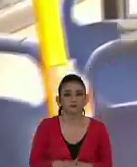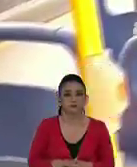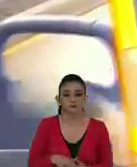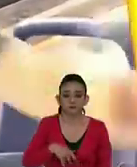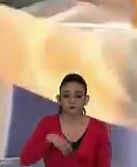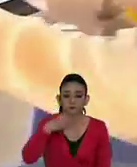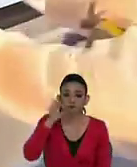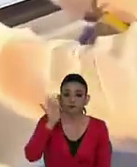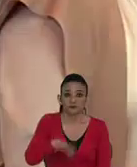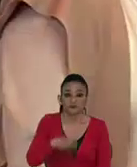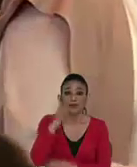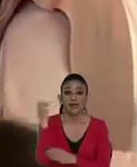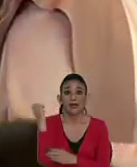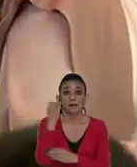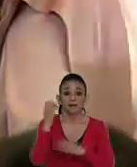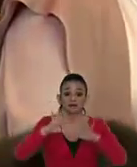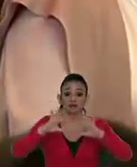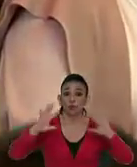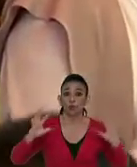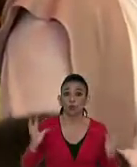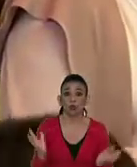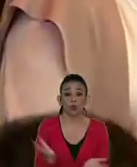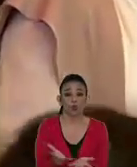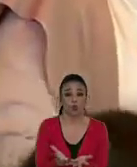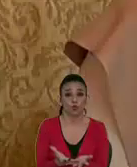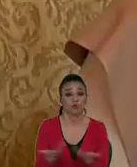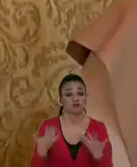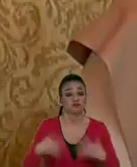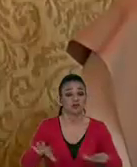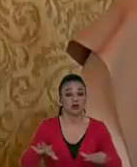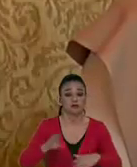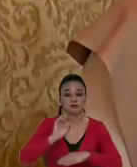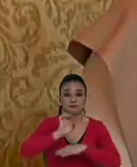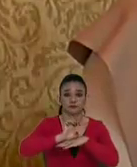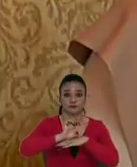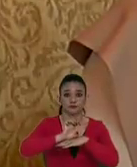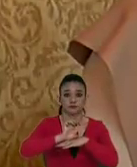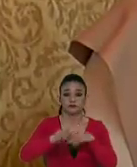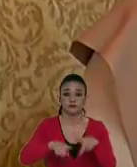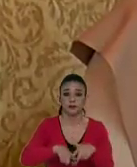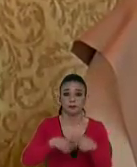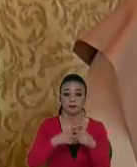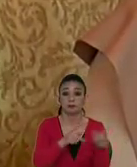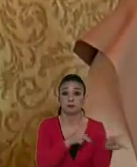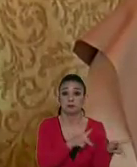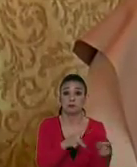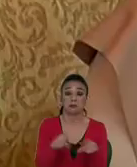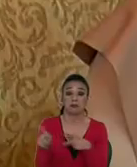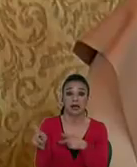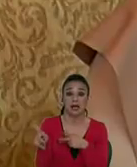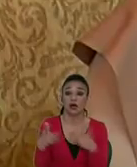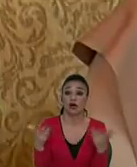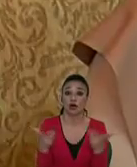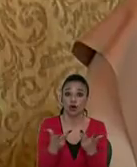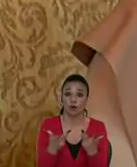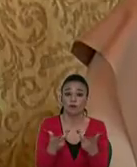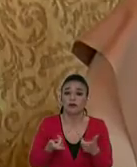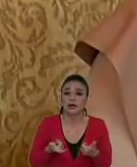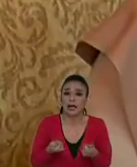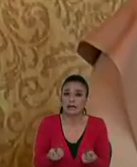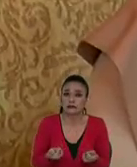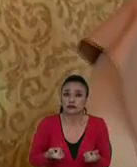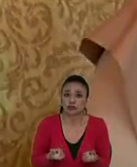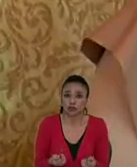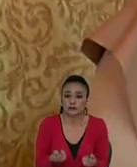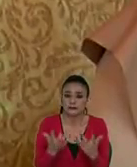emergencia intercontinental han llegado. Empieza un plan de restricción, de austeridad en gastos